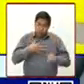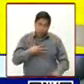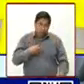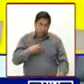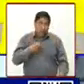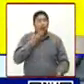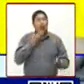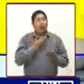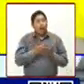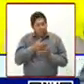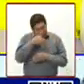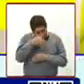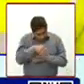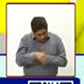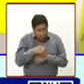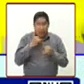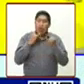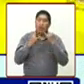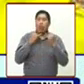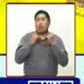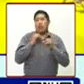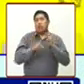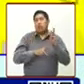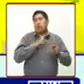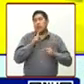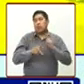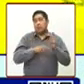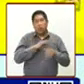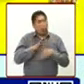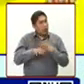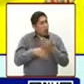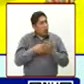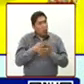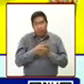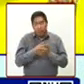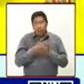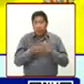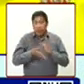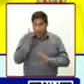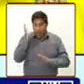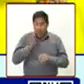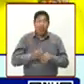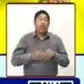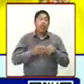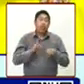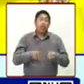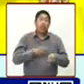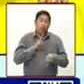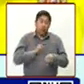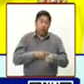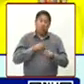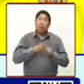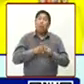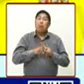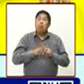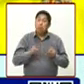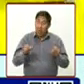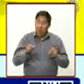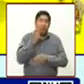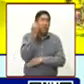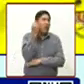Eh Buenas noches informar a la población evidentemente están con total normalidad excepto que a mediodía